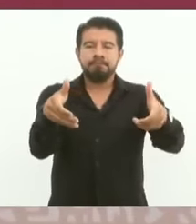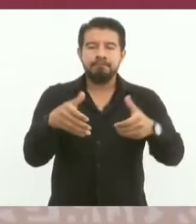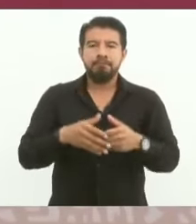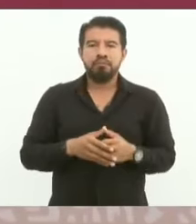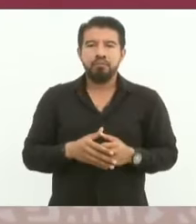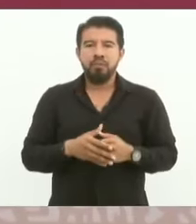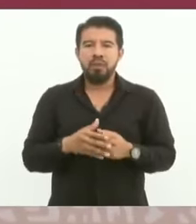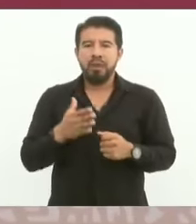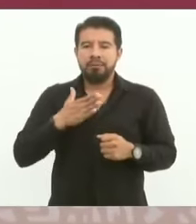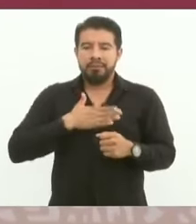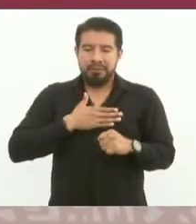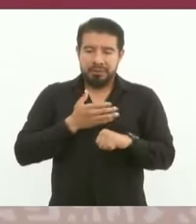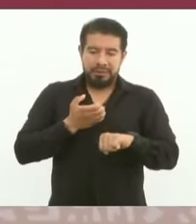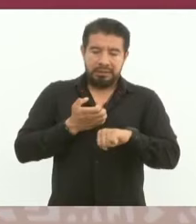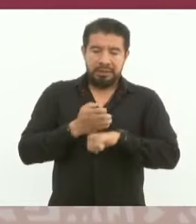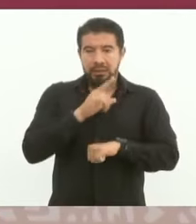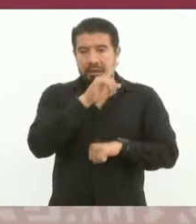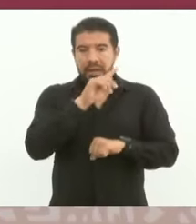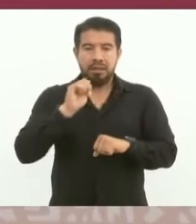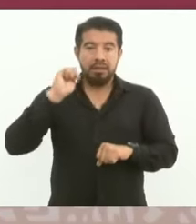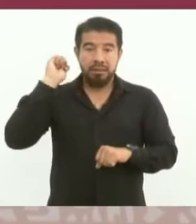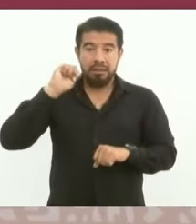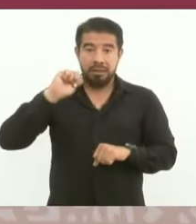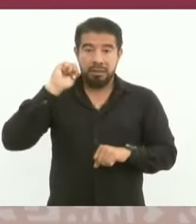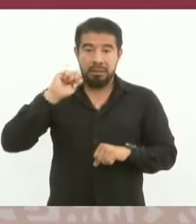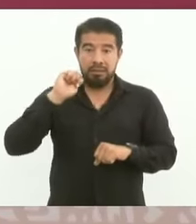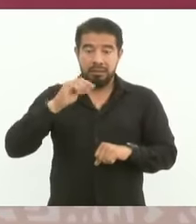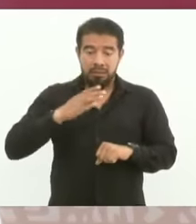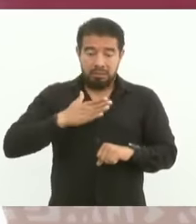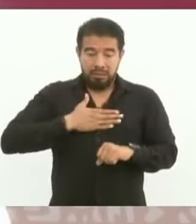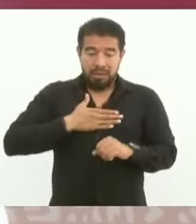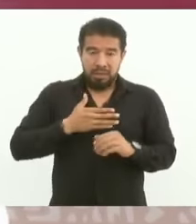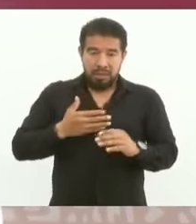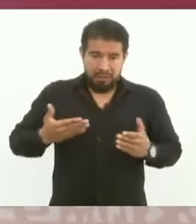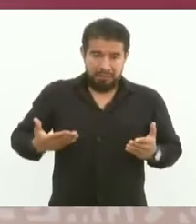allá en mi estado, en Tabasco, en mi agua,